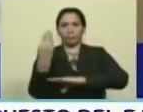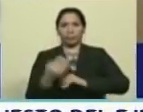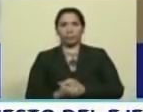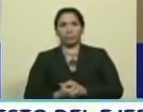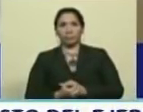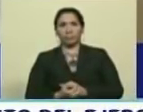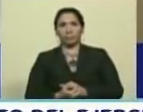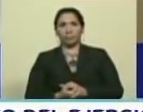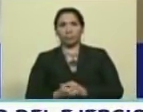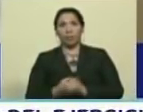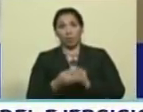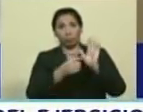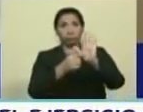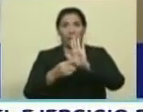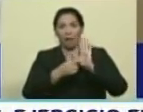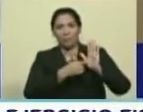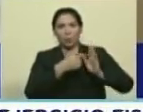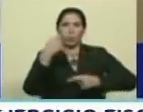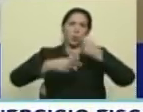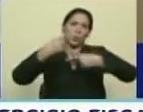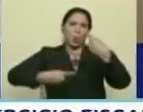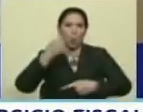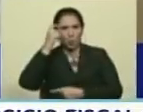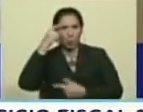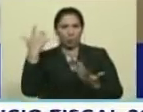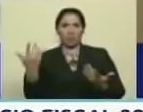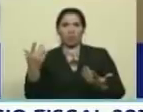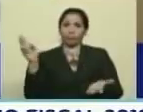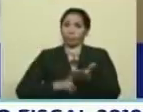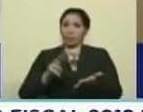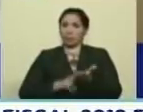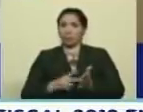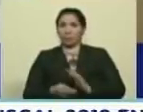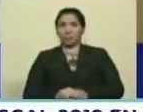Y nos da el ejemplo todos los días de solidaridad verdadera.